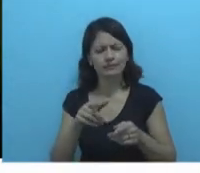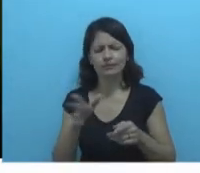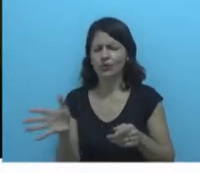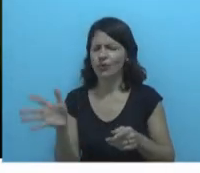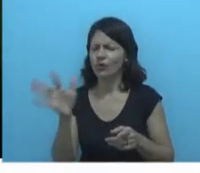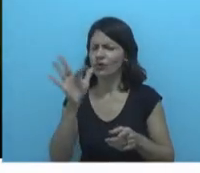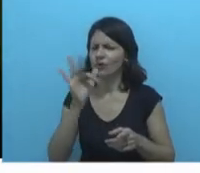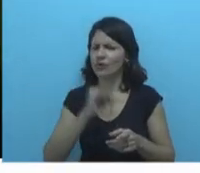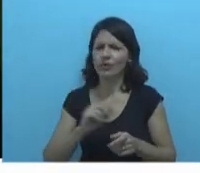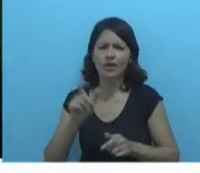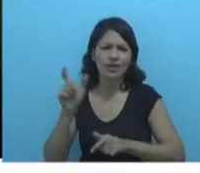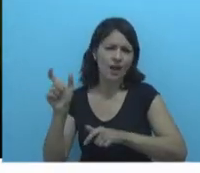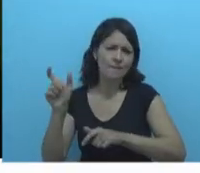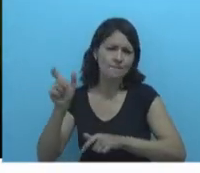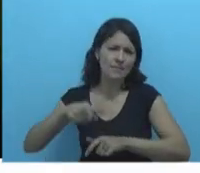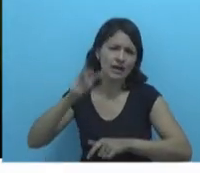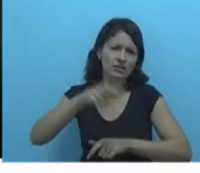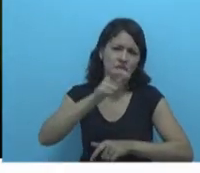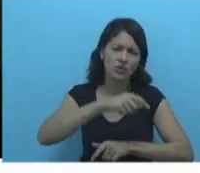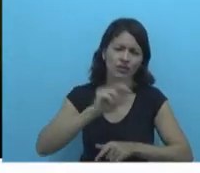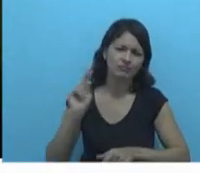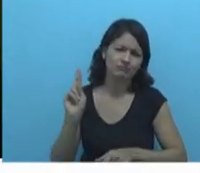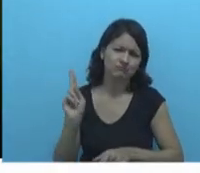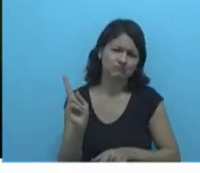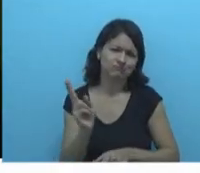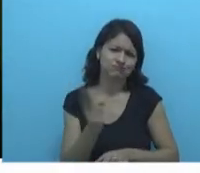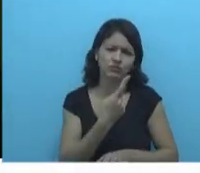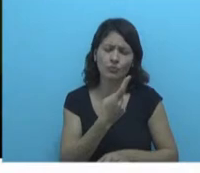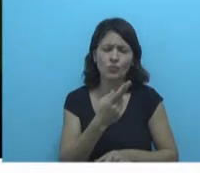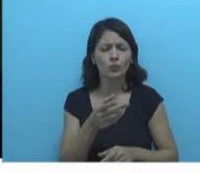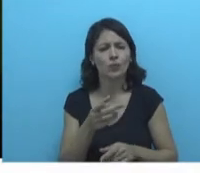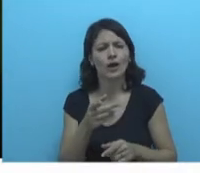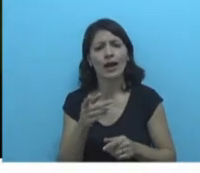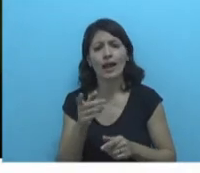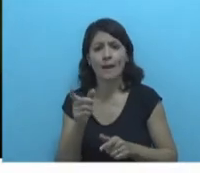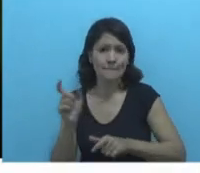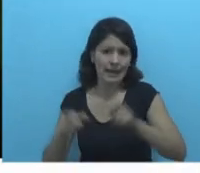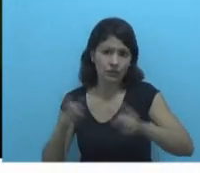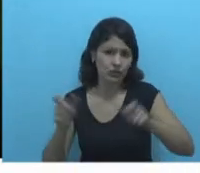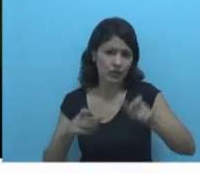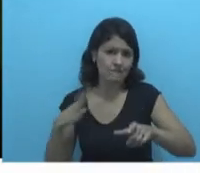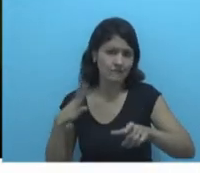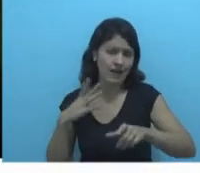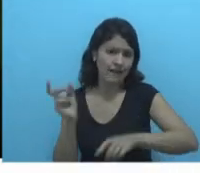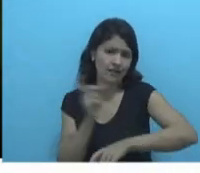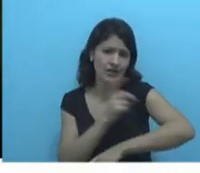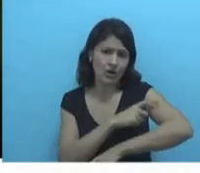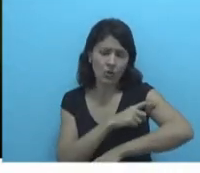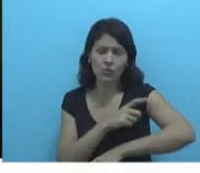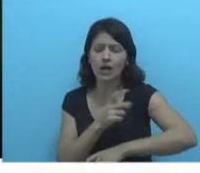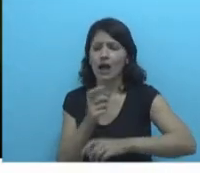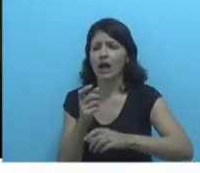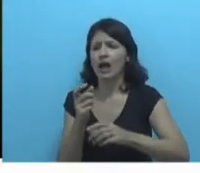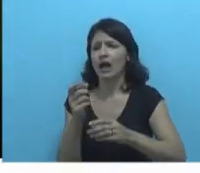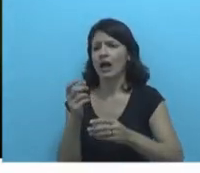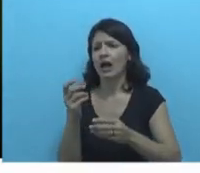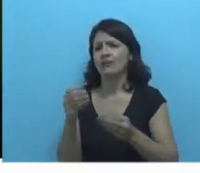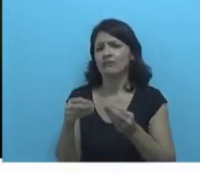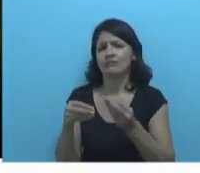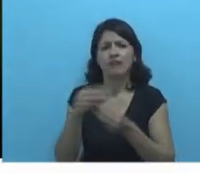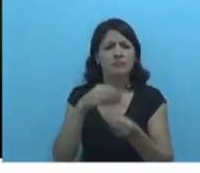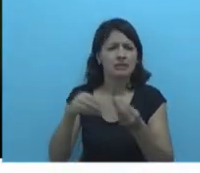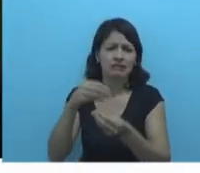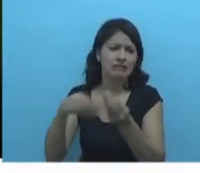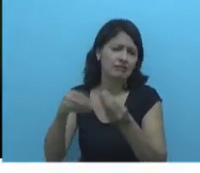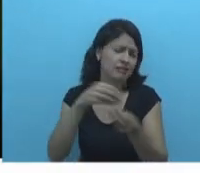vidas de personas que no han tenido acceso. Miles de familias están